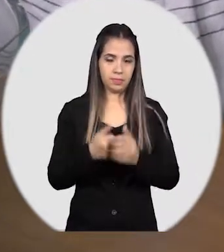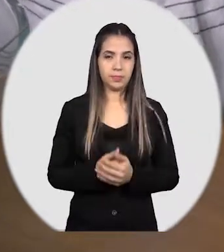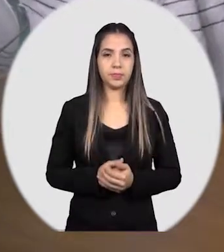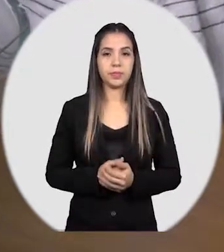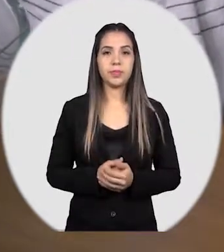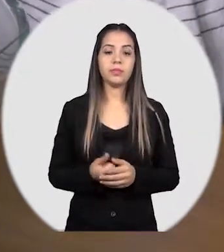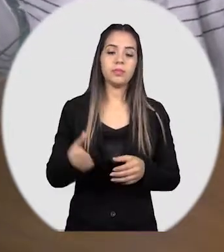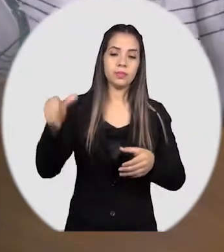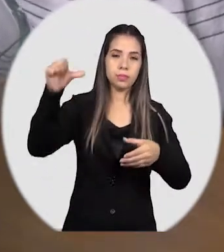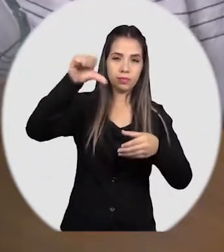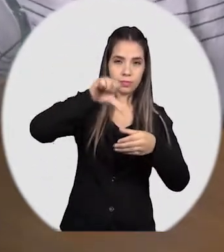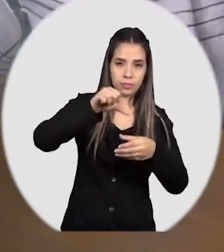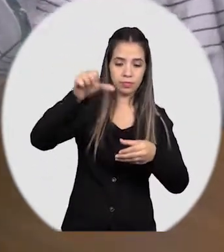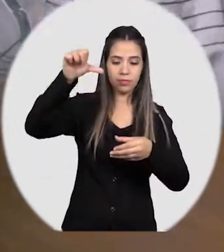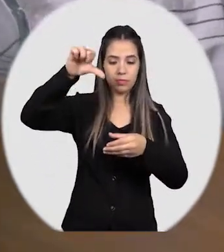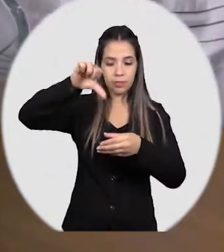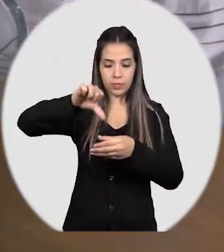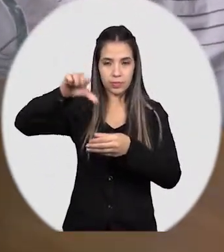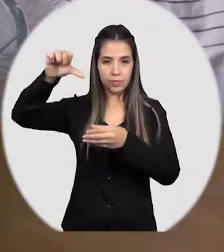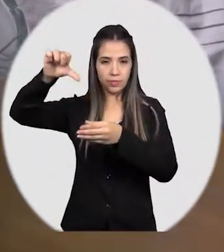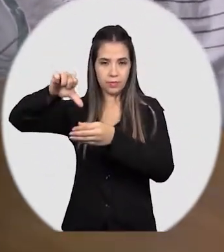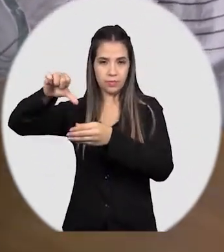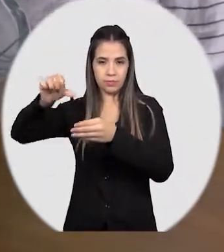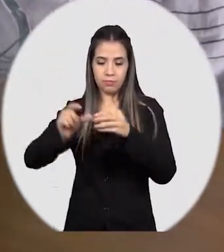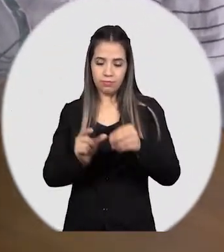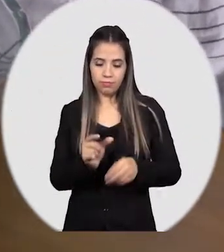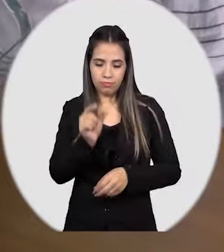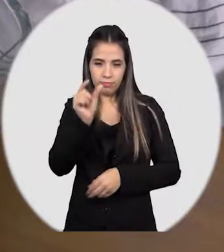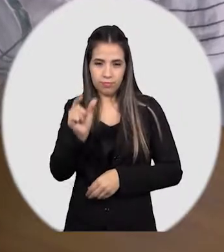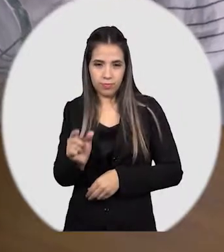de a poquito hasta llenar